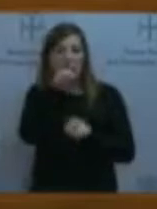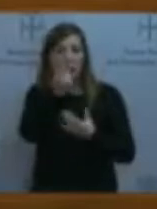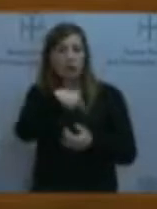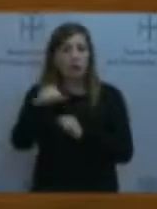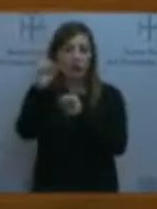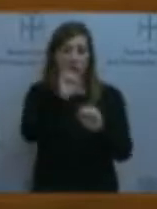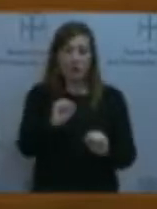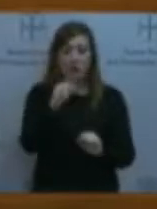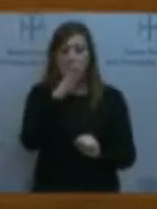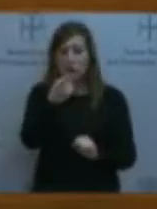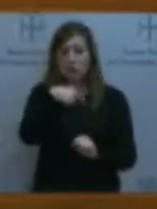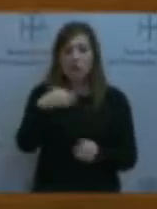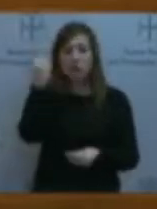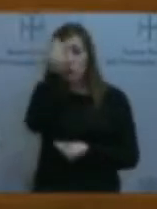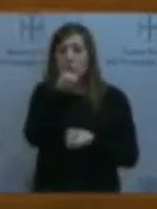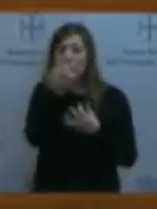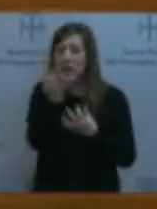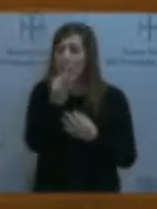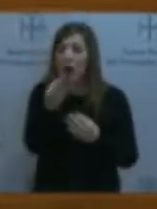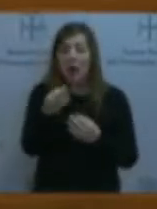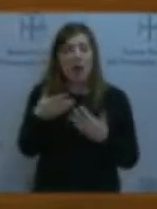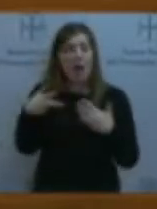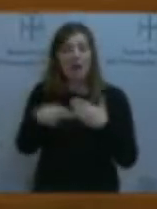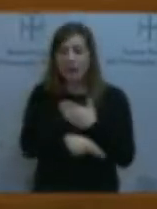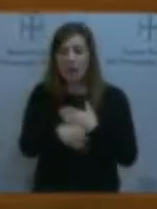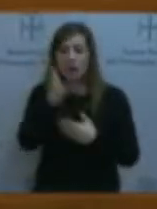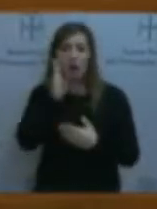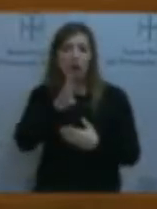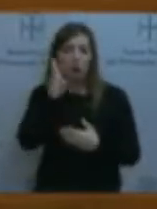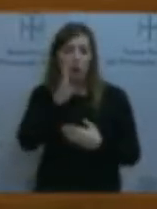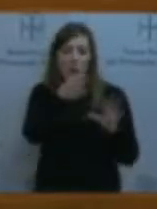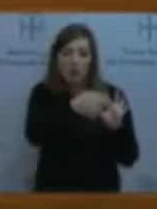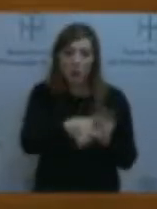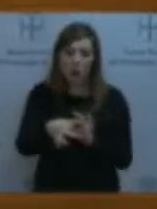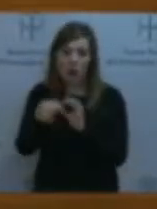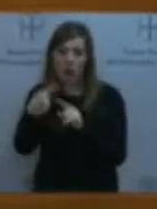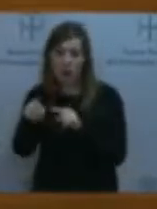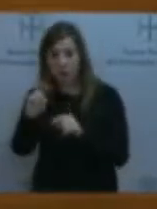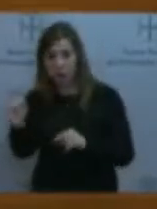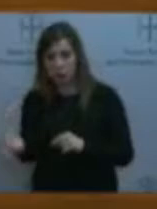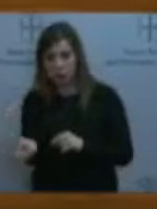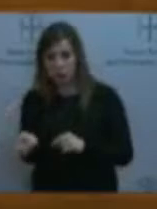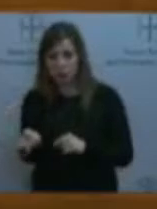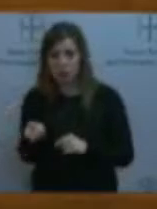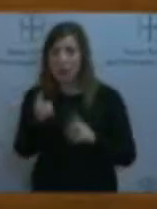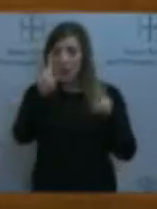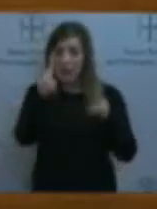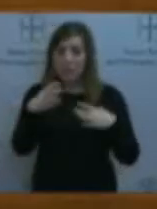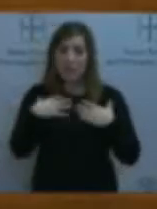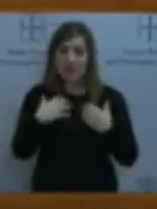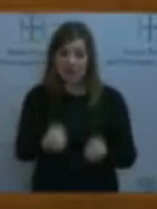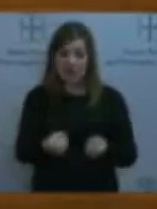eso planteábamos la lucha contra la corrupción vinculada a otros elementos. En materia de sanidad,